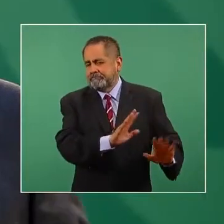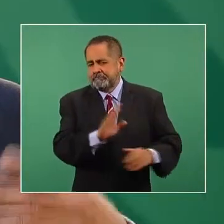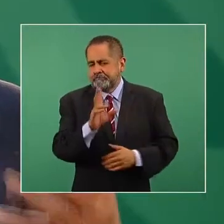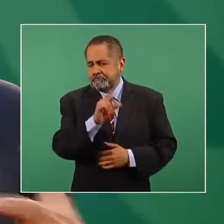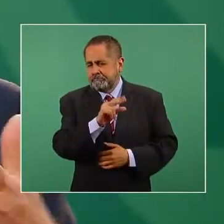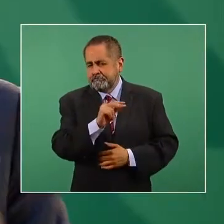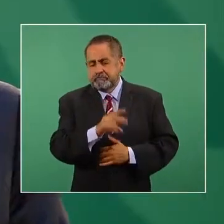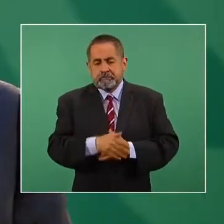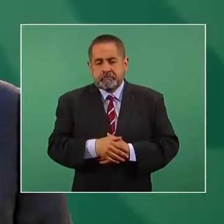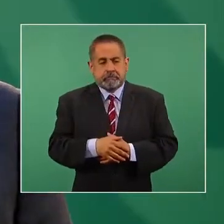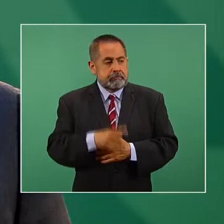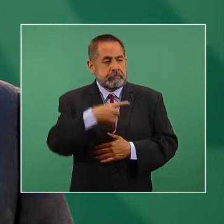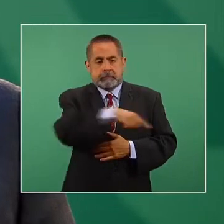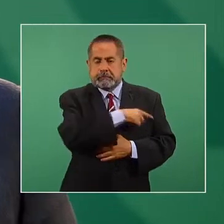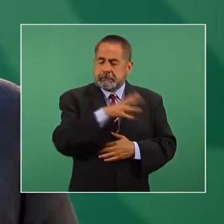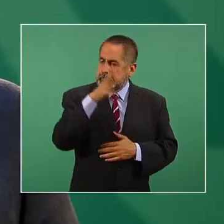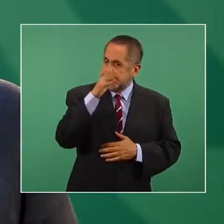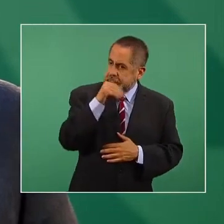porque no han podido